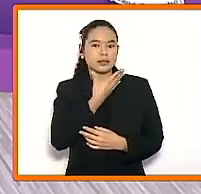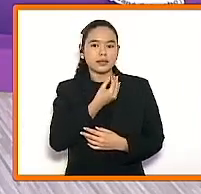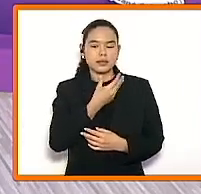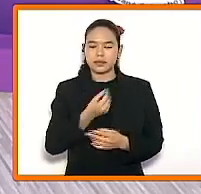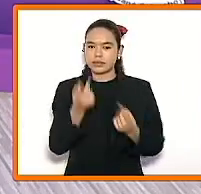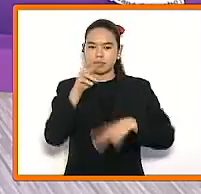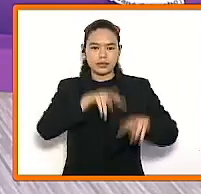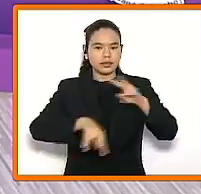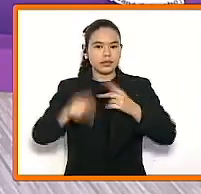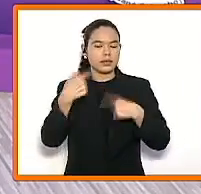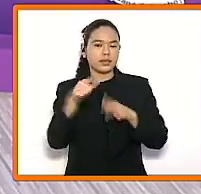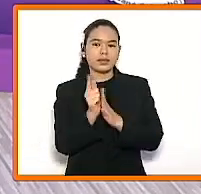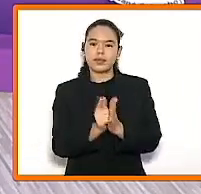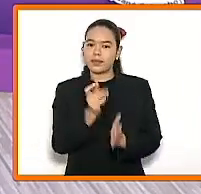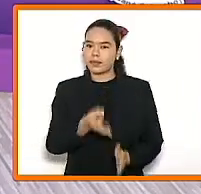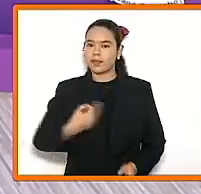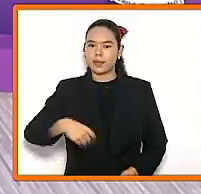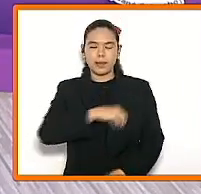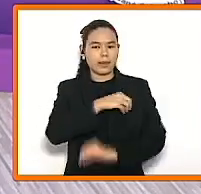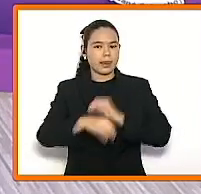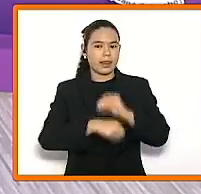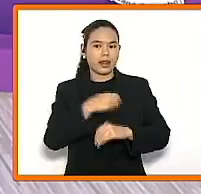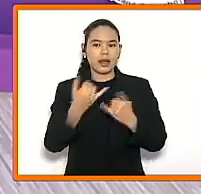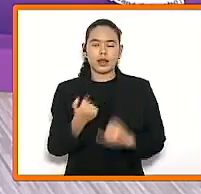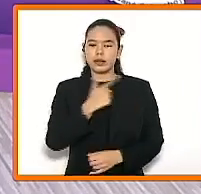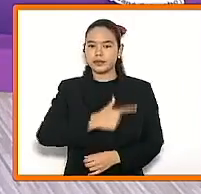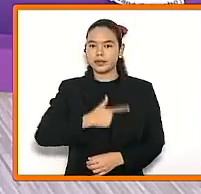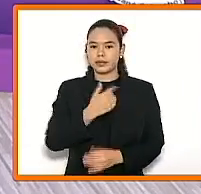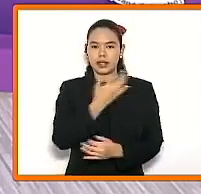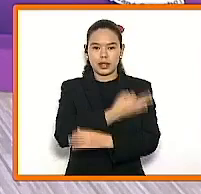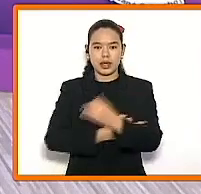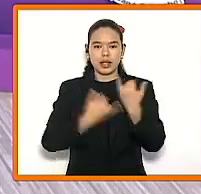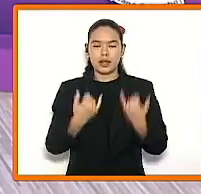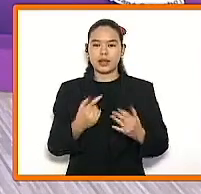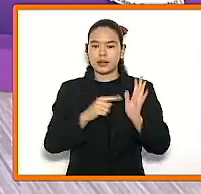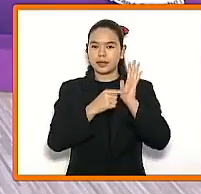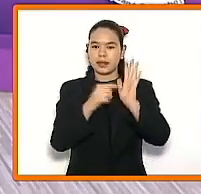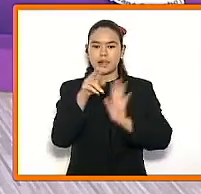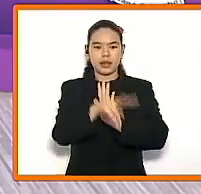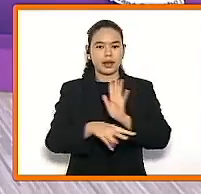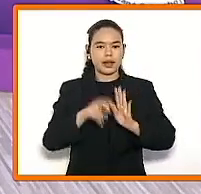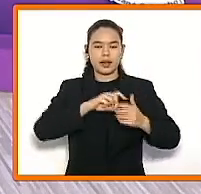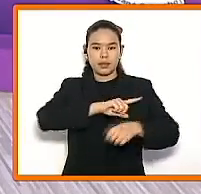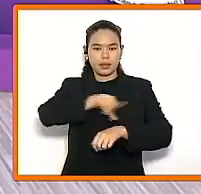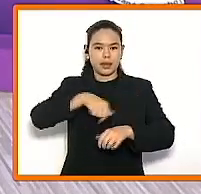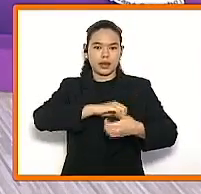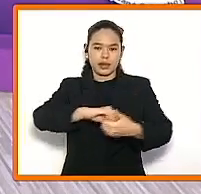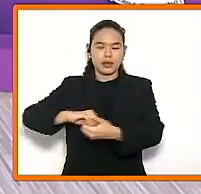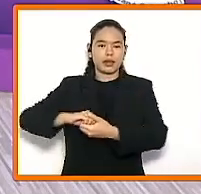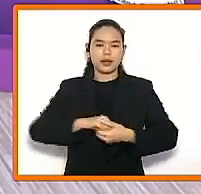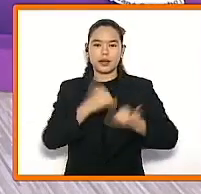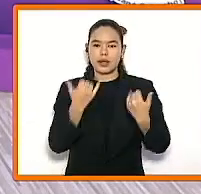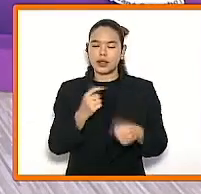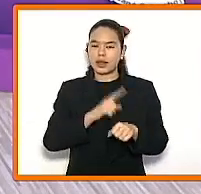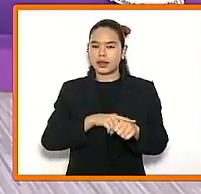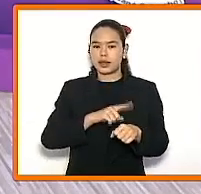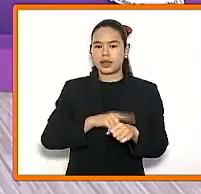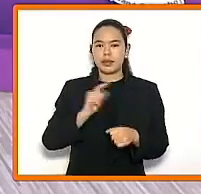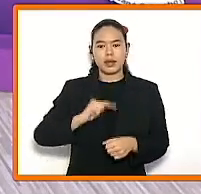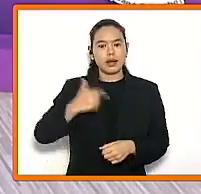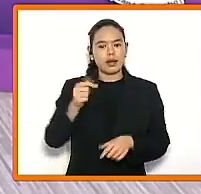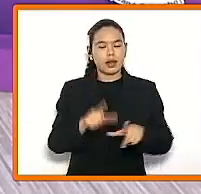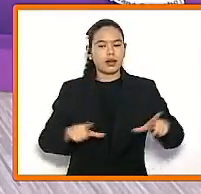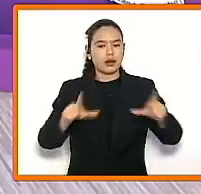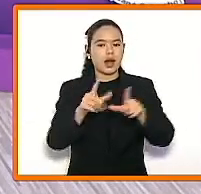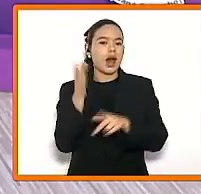a cada uno de nuestros sorteos. Y en esta agradable tarde te queremos presentar nuestro minuto solidario. Y es que en esta ocasión nos trasladamos hasta el hogar